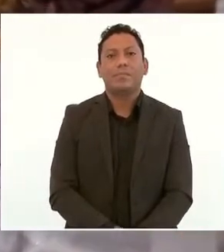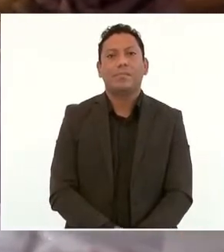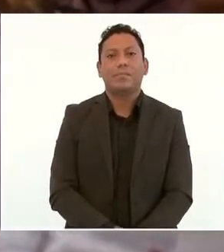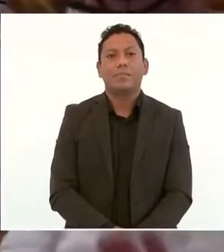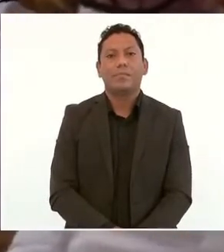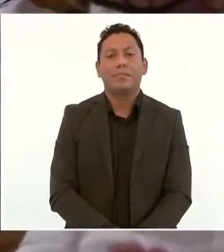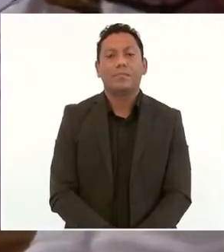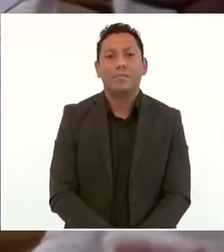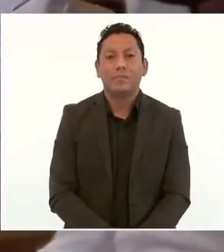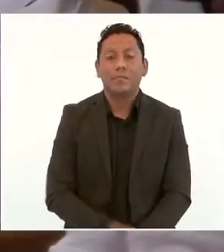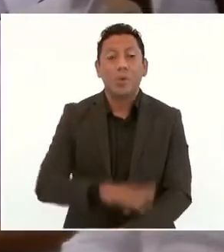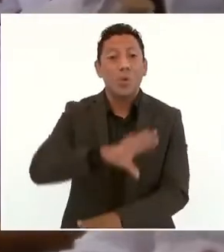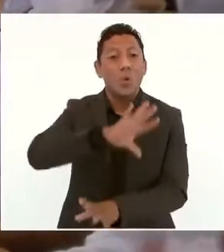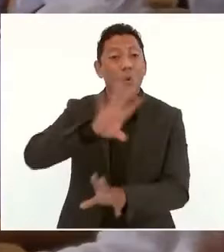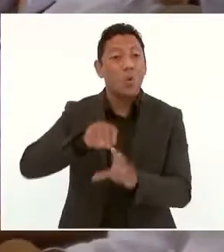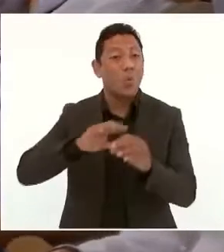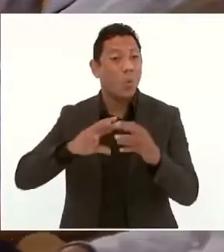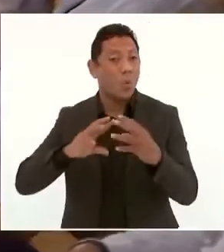En suma,